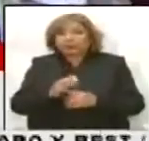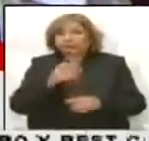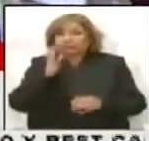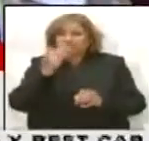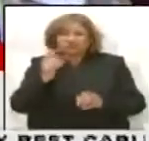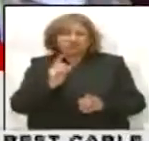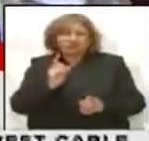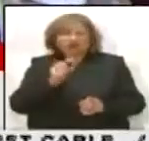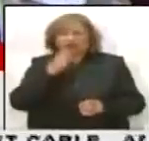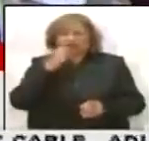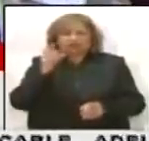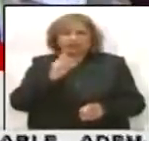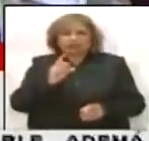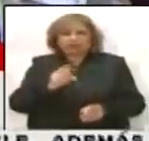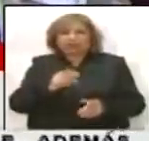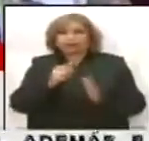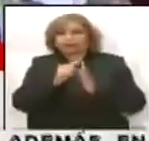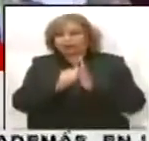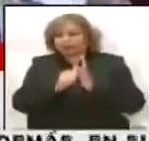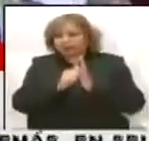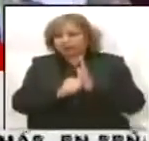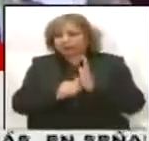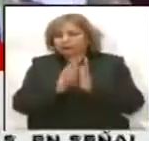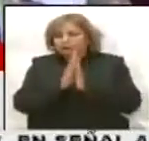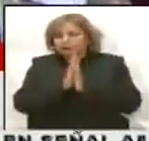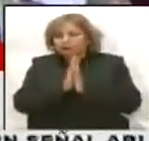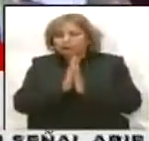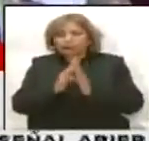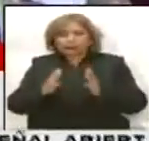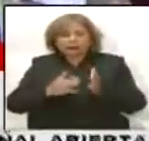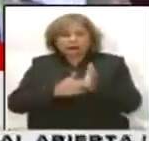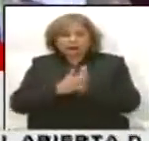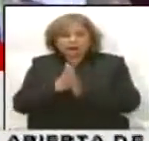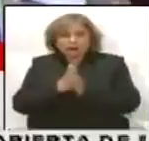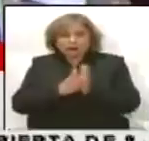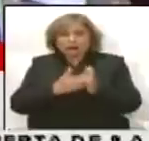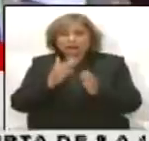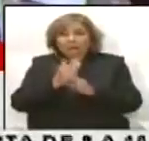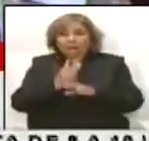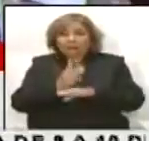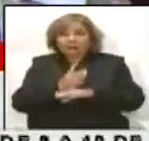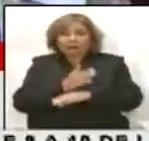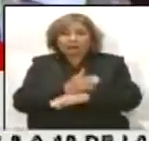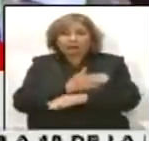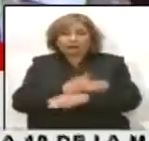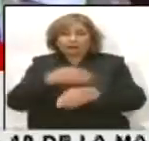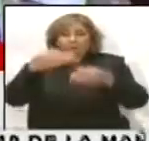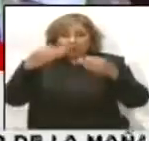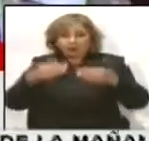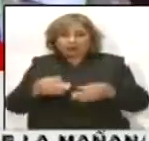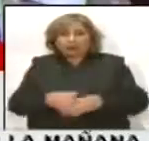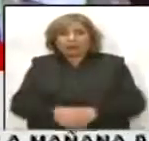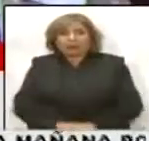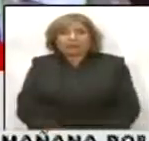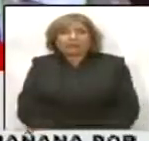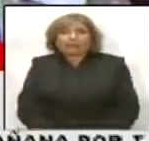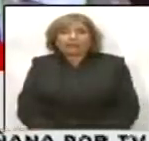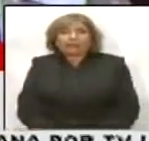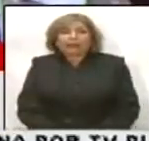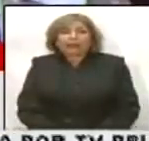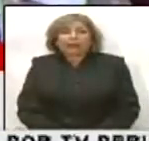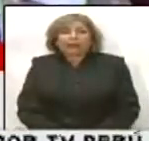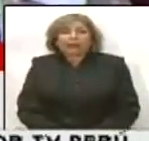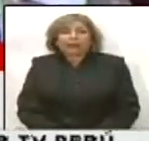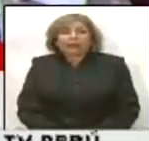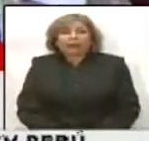parece que sí hay que decirles no, ciñase la agenda. Entonces yo creo que en el ánimo más constructivo hay que sincerar ese debate, porque es obvio que además